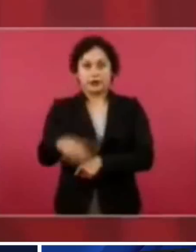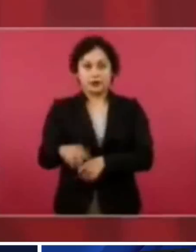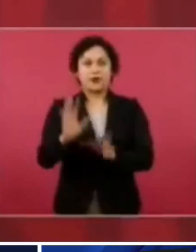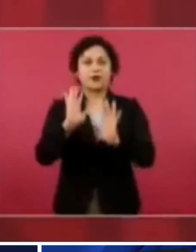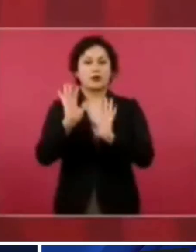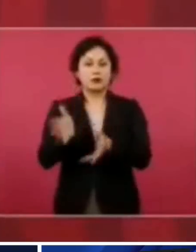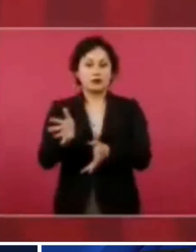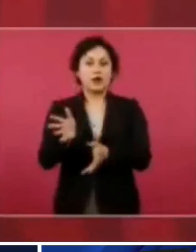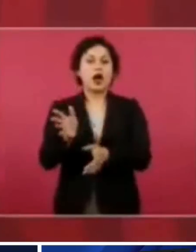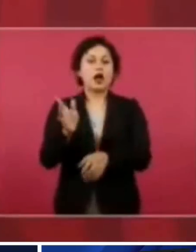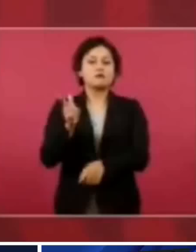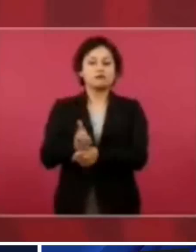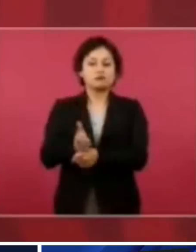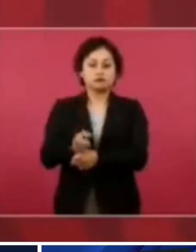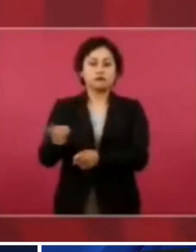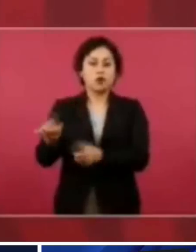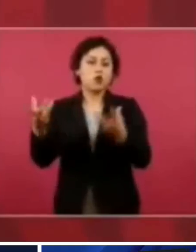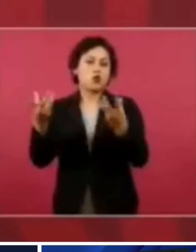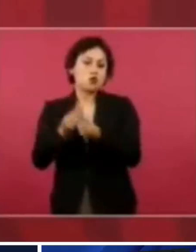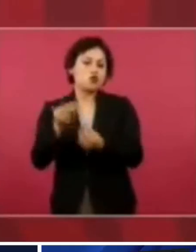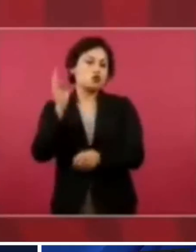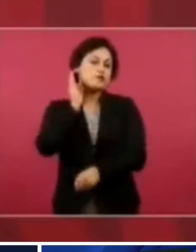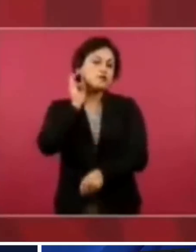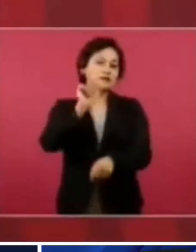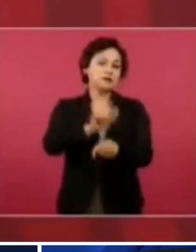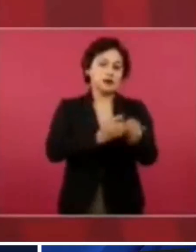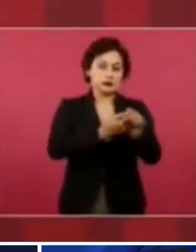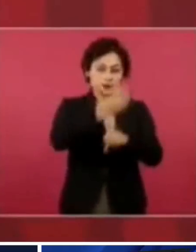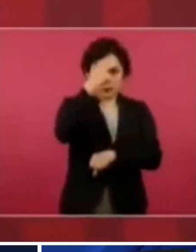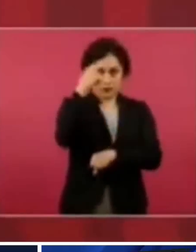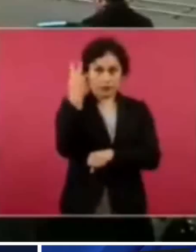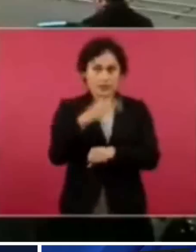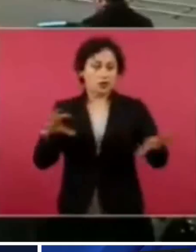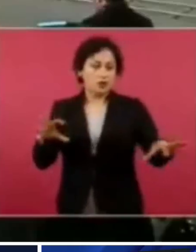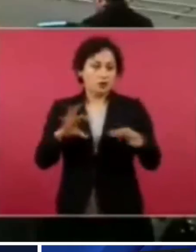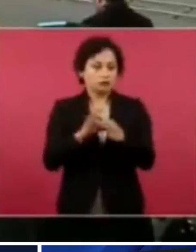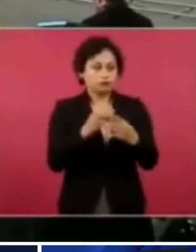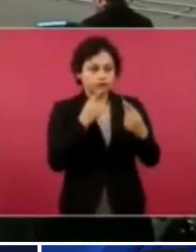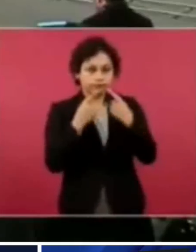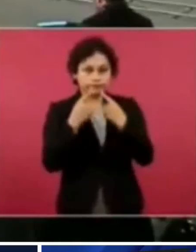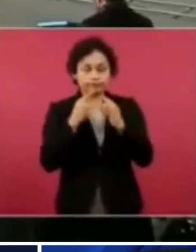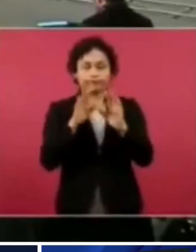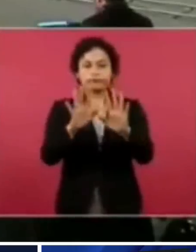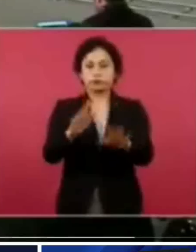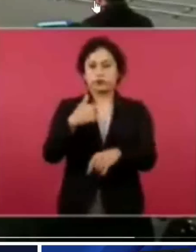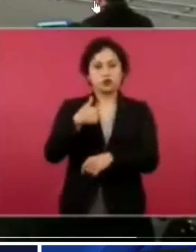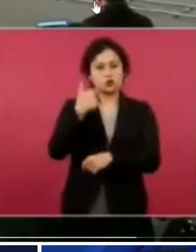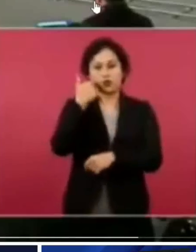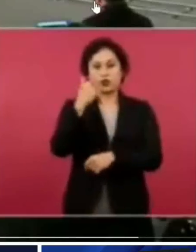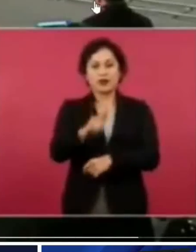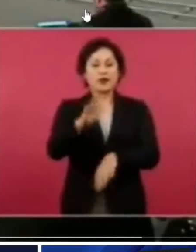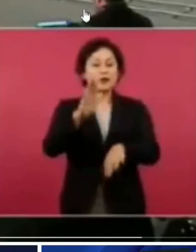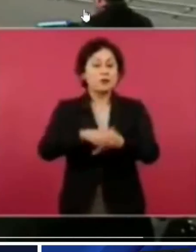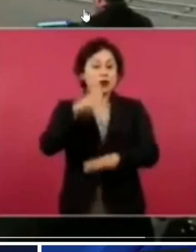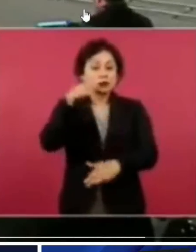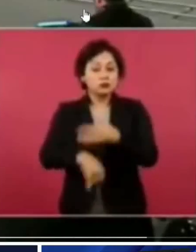estado trabajando con el fiscal del Estado de México particularmente. No quisiera decir más porque